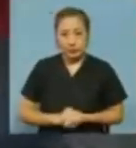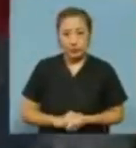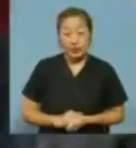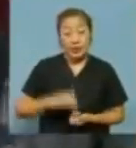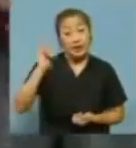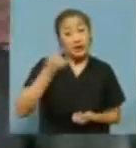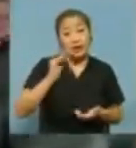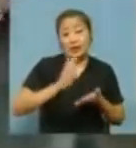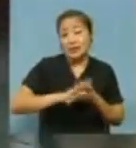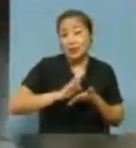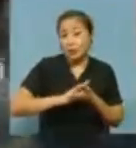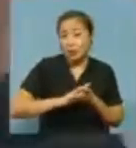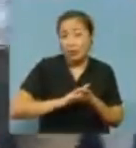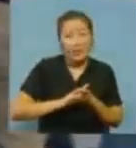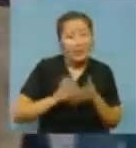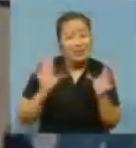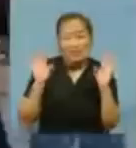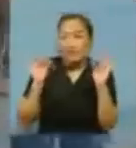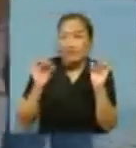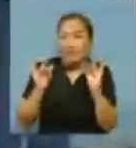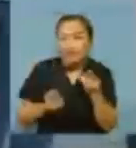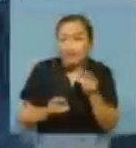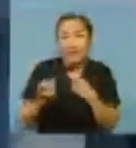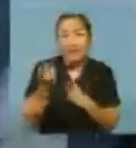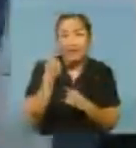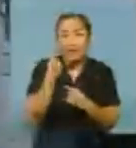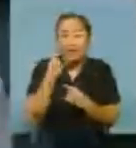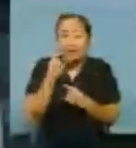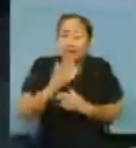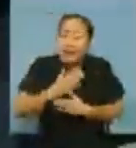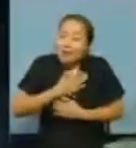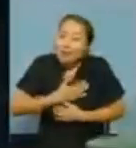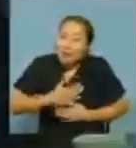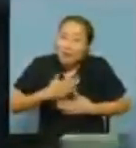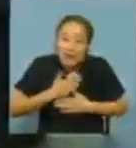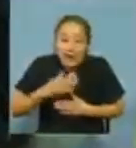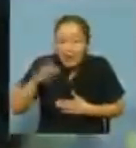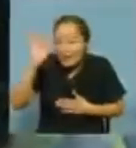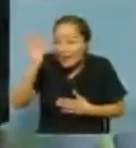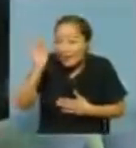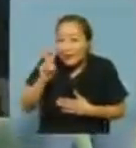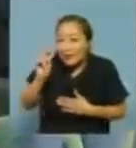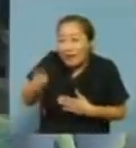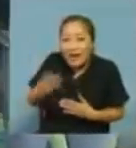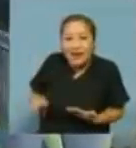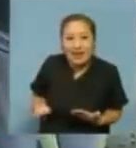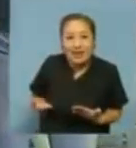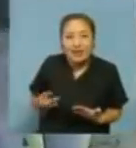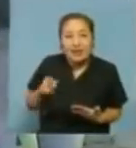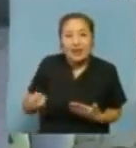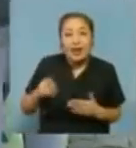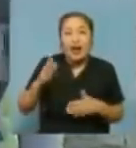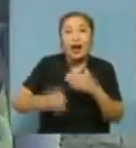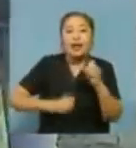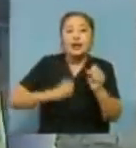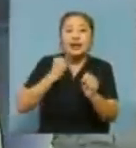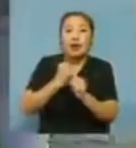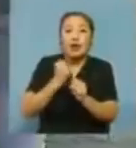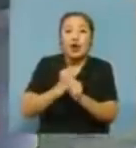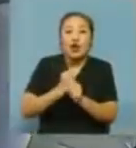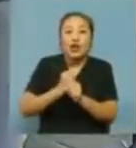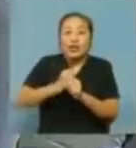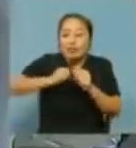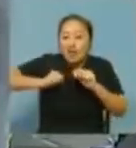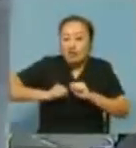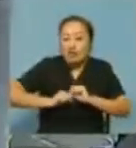exactamente, una situación muy compleja que nos toca vivir lamentablemente en primera persona y que a esta altura ya cobró